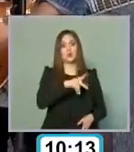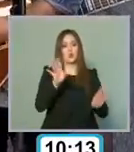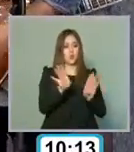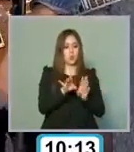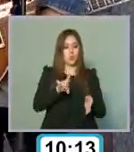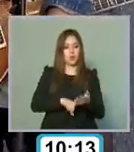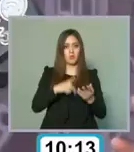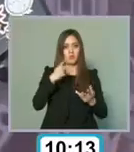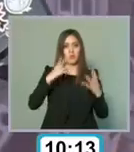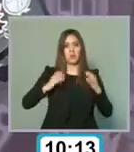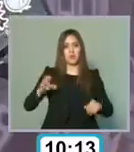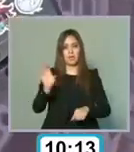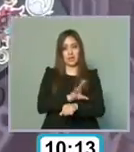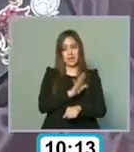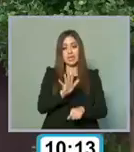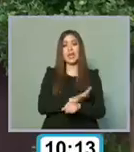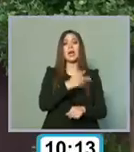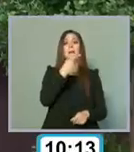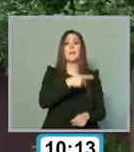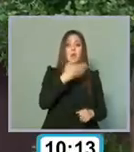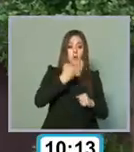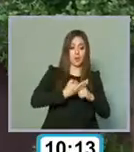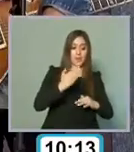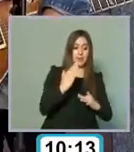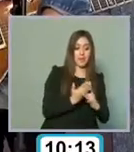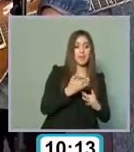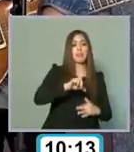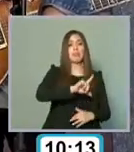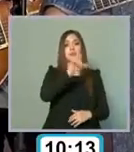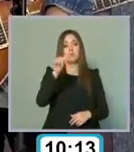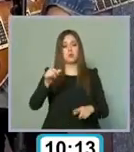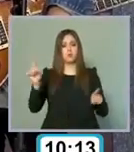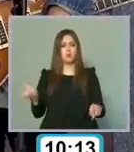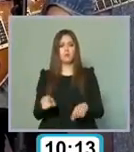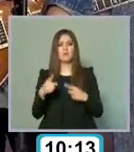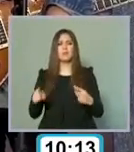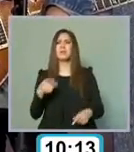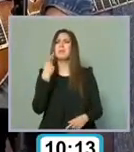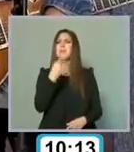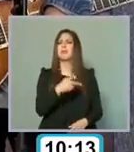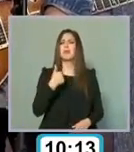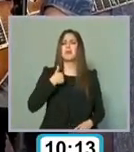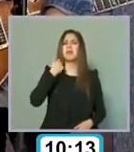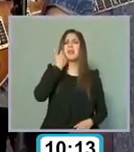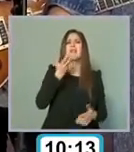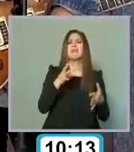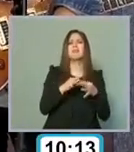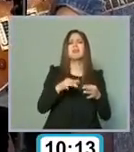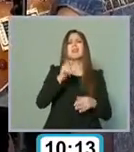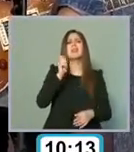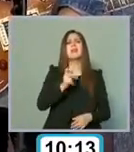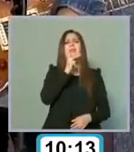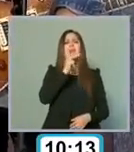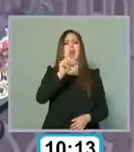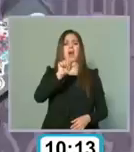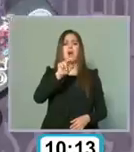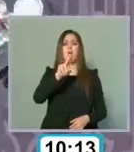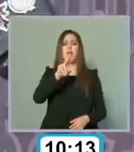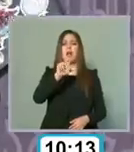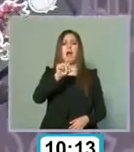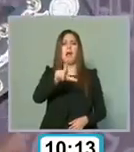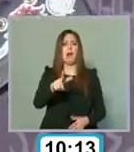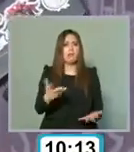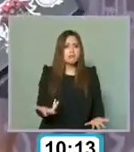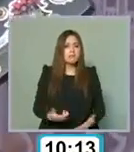hoy en el intermedio y más adelante en el musical. Y bueno, cuéntenme, ¿qué significa Aural, el nombre del grupo? Bueno, aural es la mezcla de